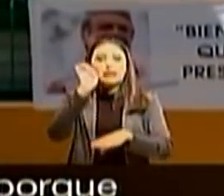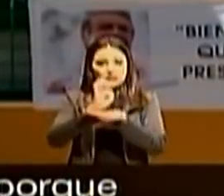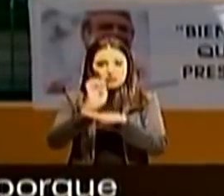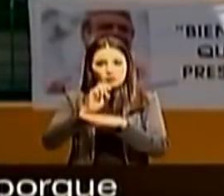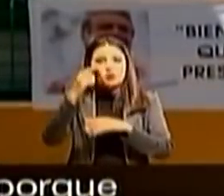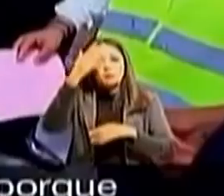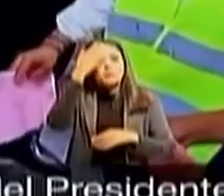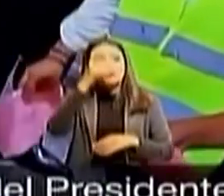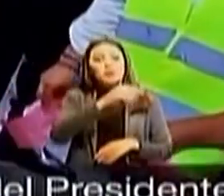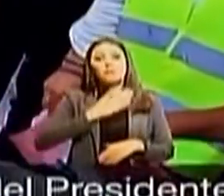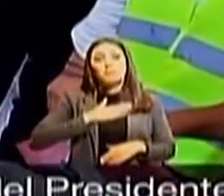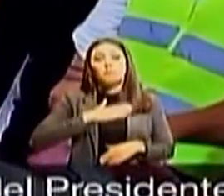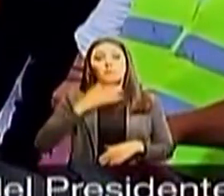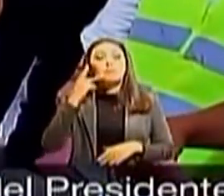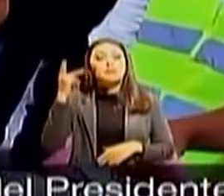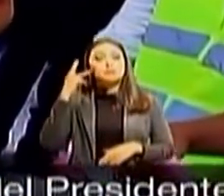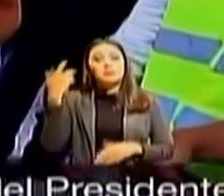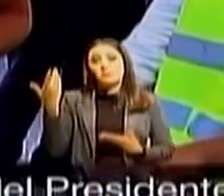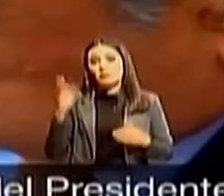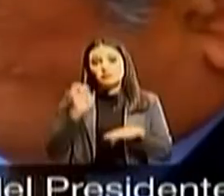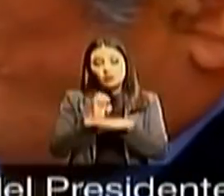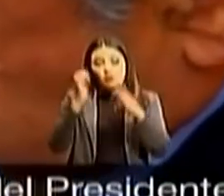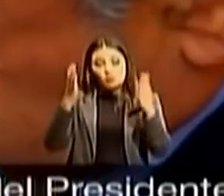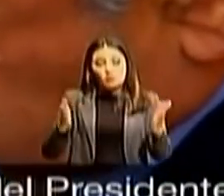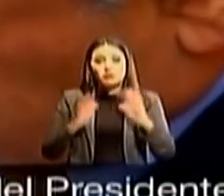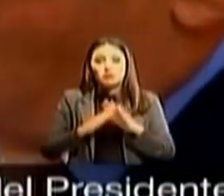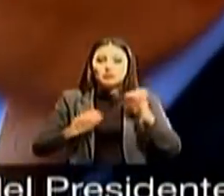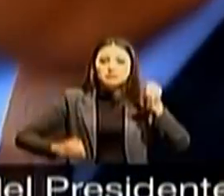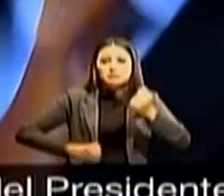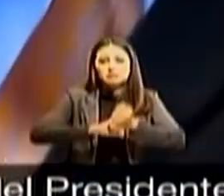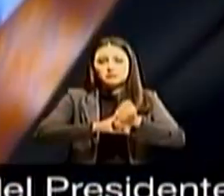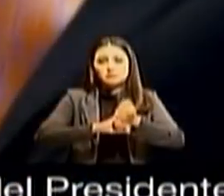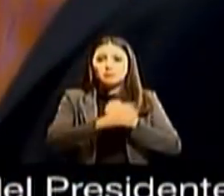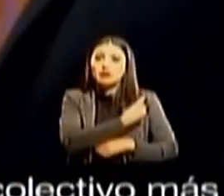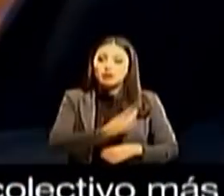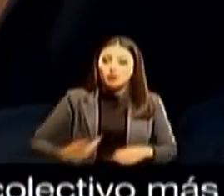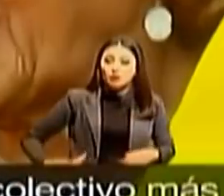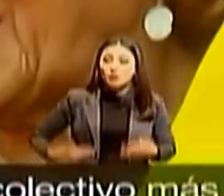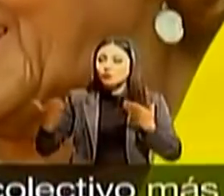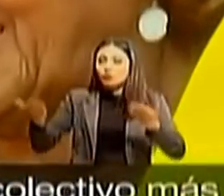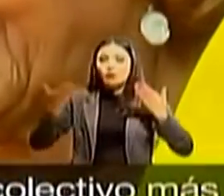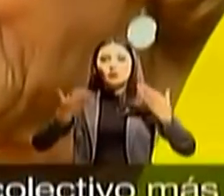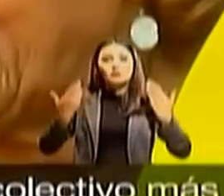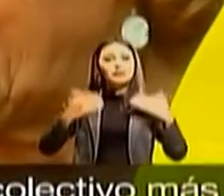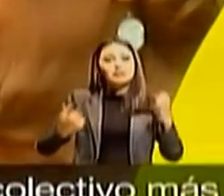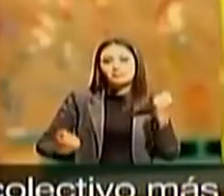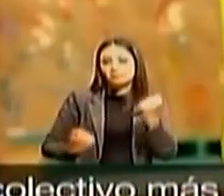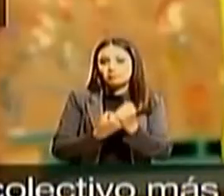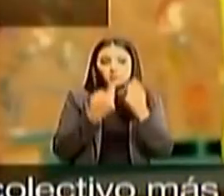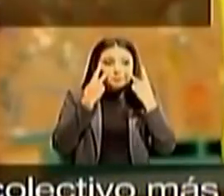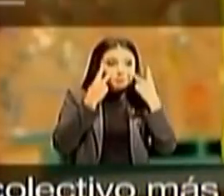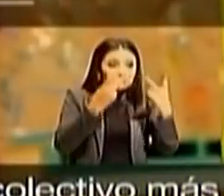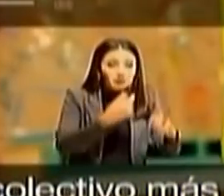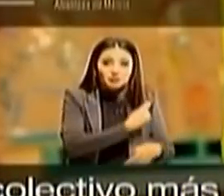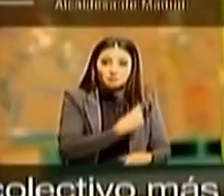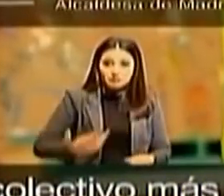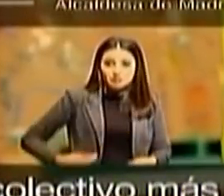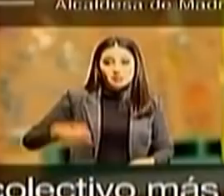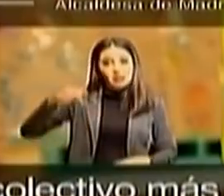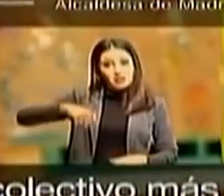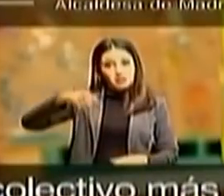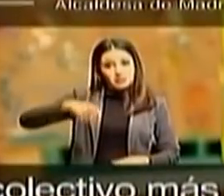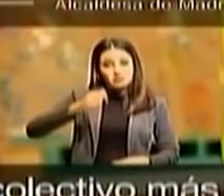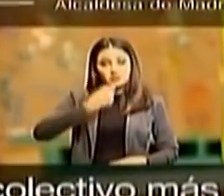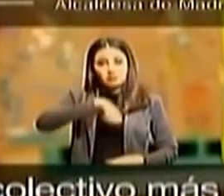mis padres son de allá. Que tenga el respaldo de que venga el presidente del Ecuador, pues para nosotros es un regalo. Ecuador, como todos sabéis, es el colectivo más